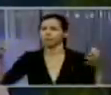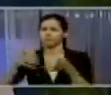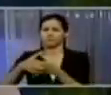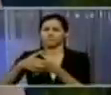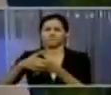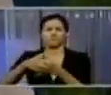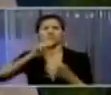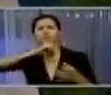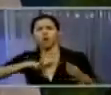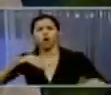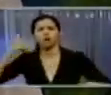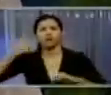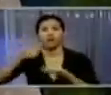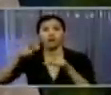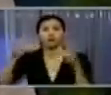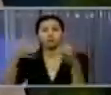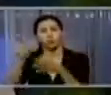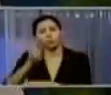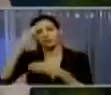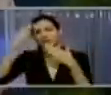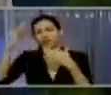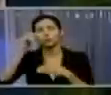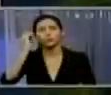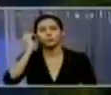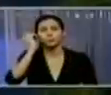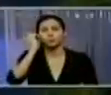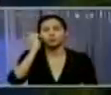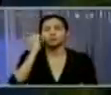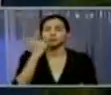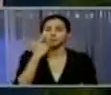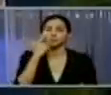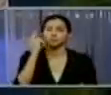Histórico. Ahora, fíjense,